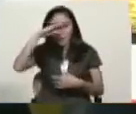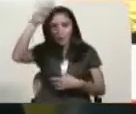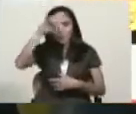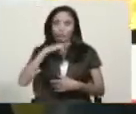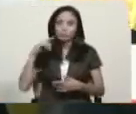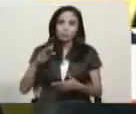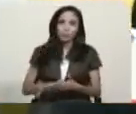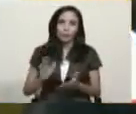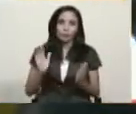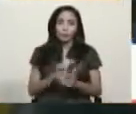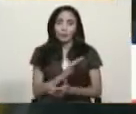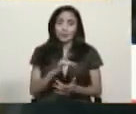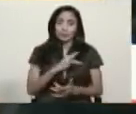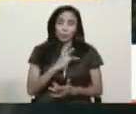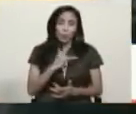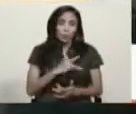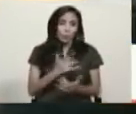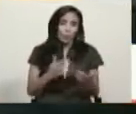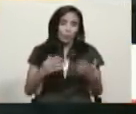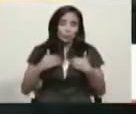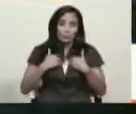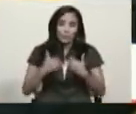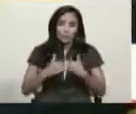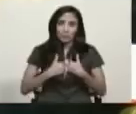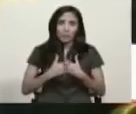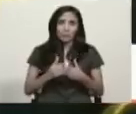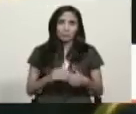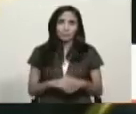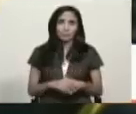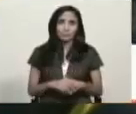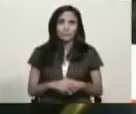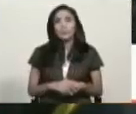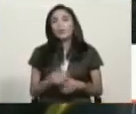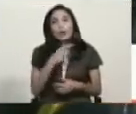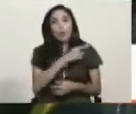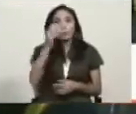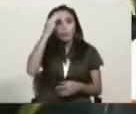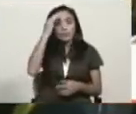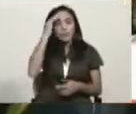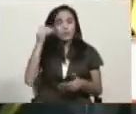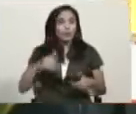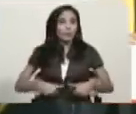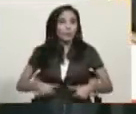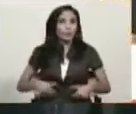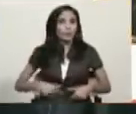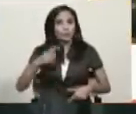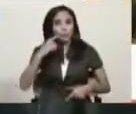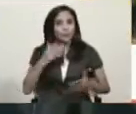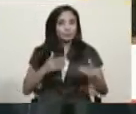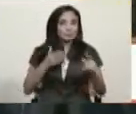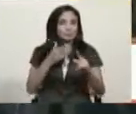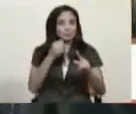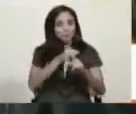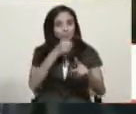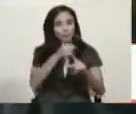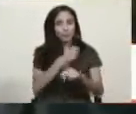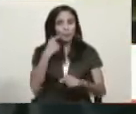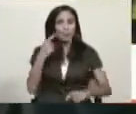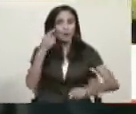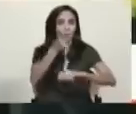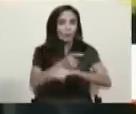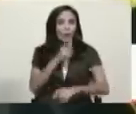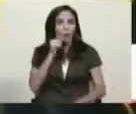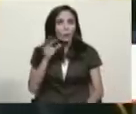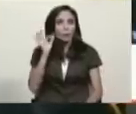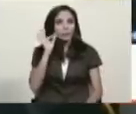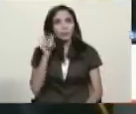dolores. Solo ustedes saben todo lo que hay que dar para forjar a los futuros médicos y a las futuras